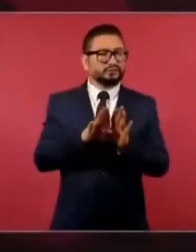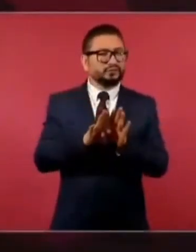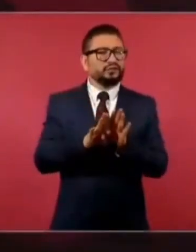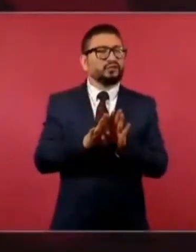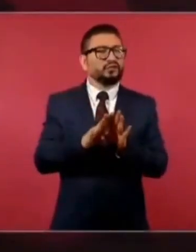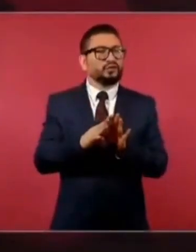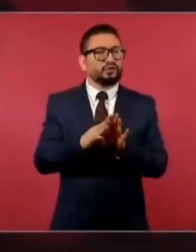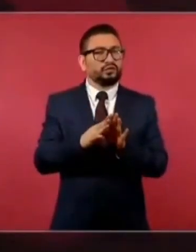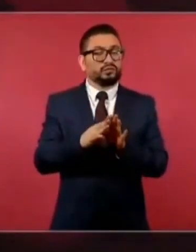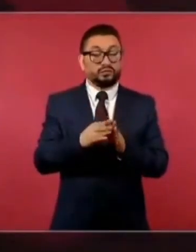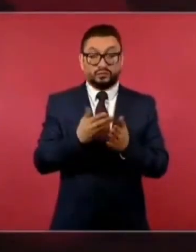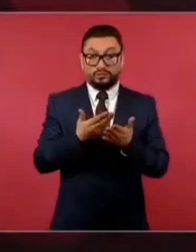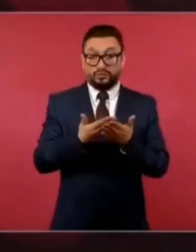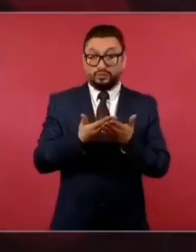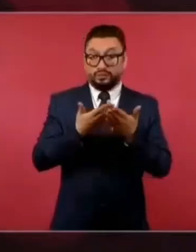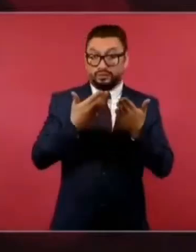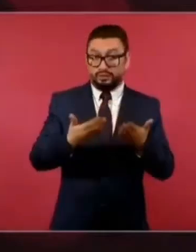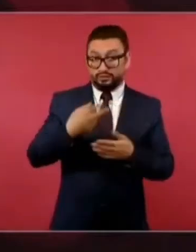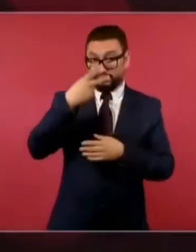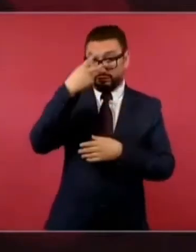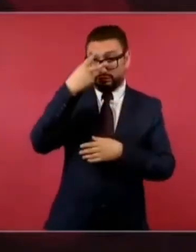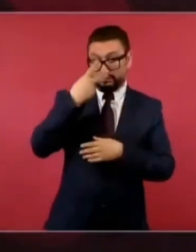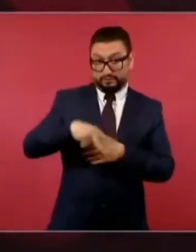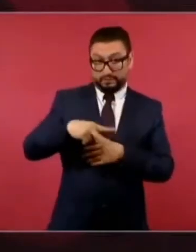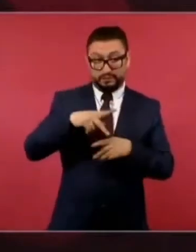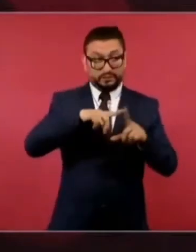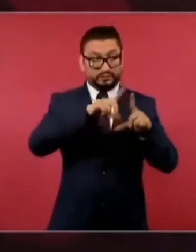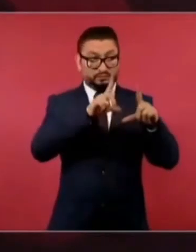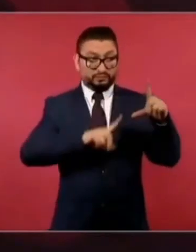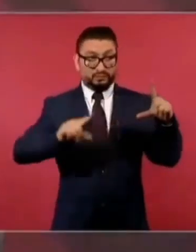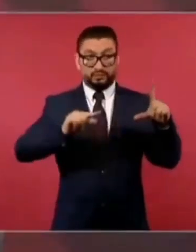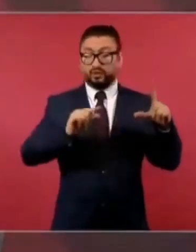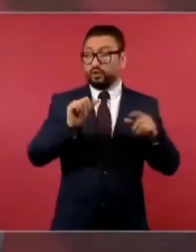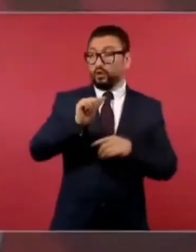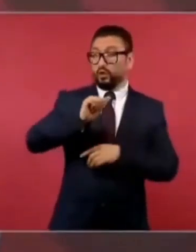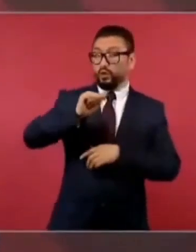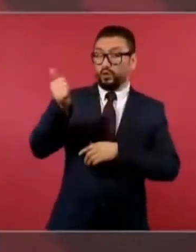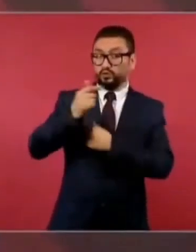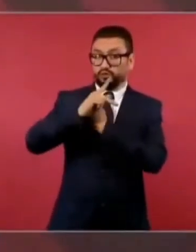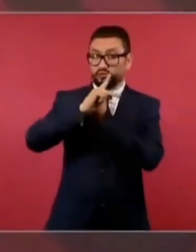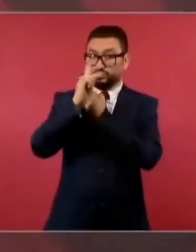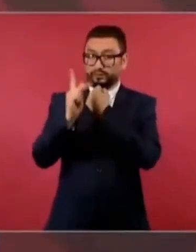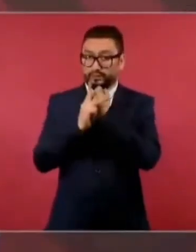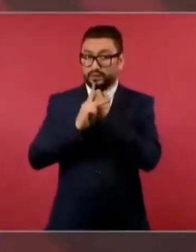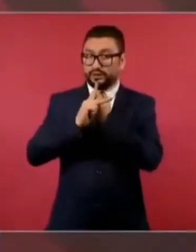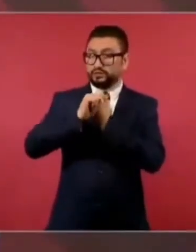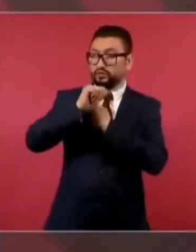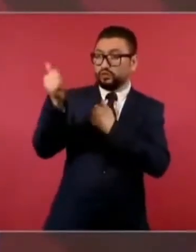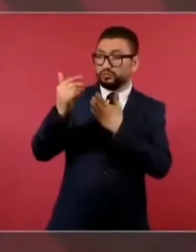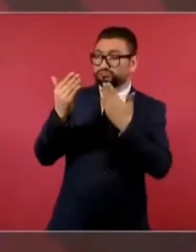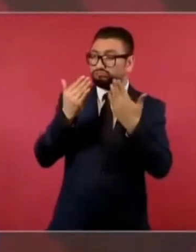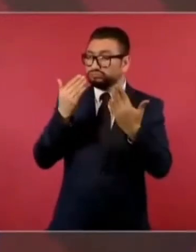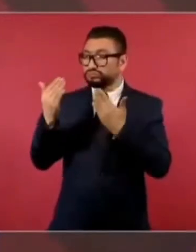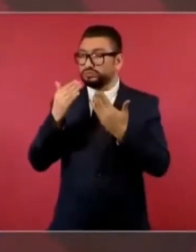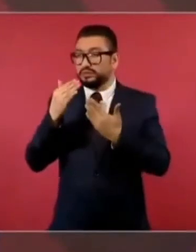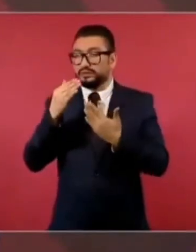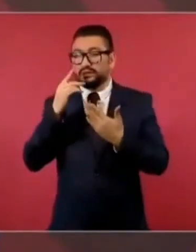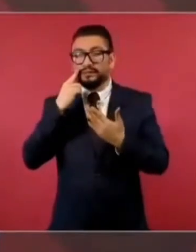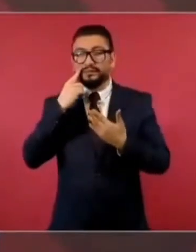cómo estamos los mexicanos con relación a otros hermanos, a otros pueblos hermanos.